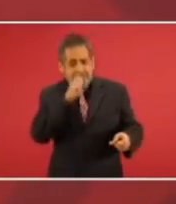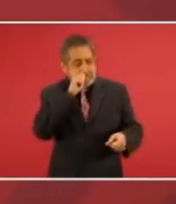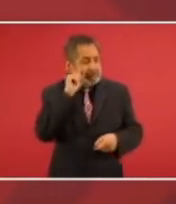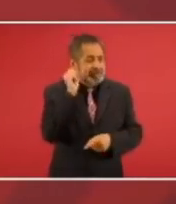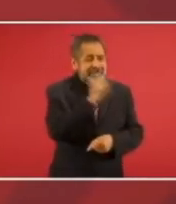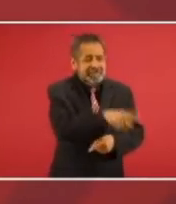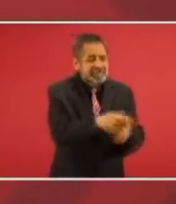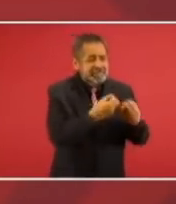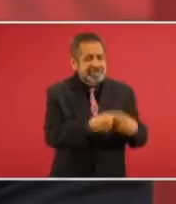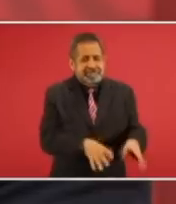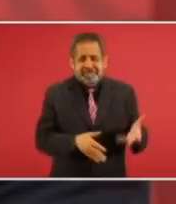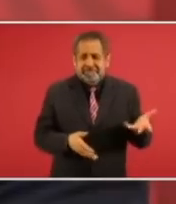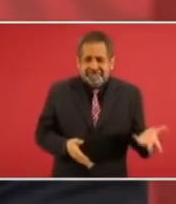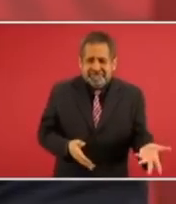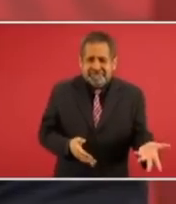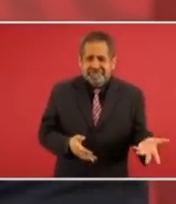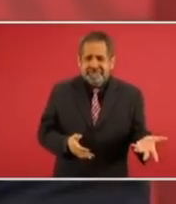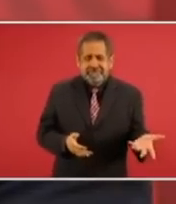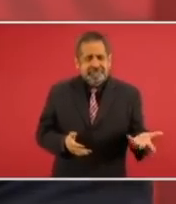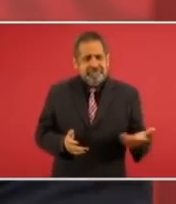perjudican,